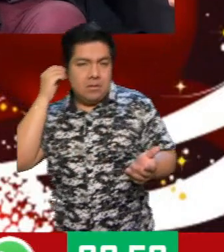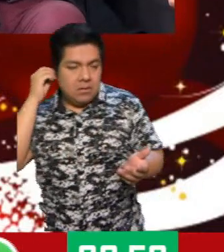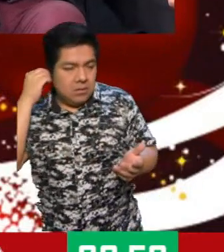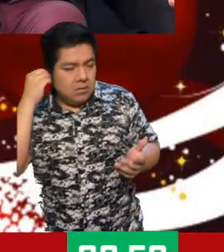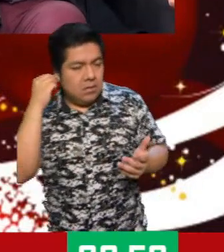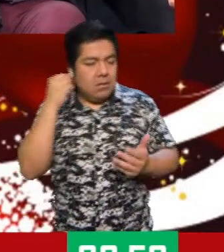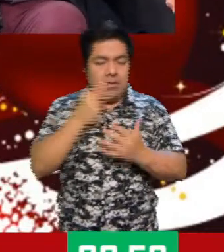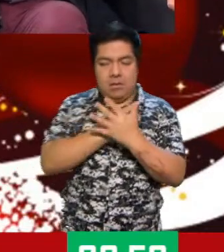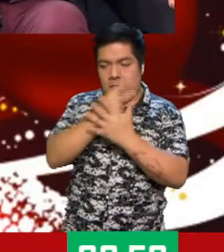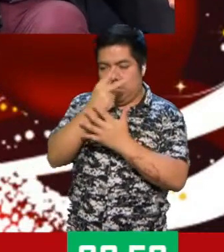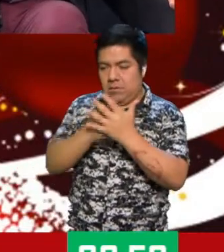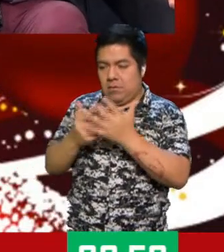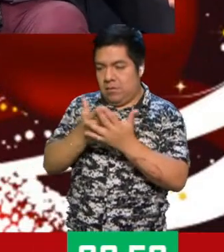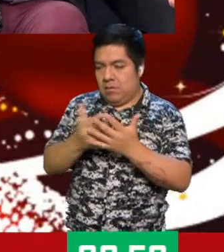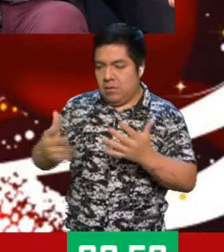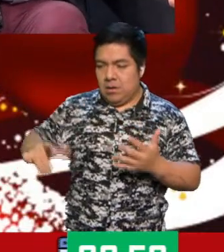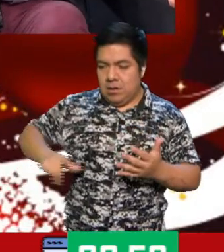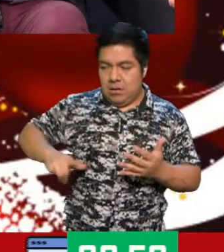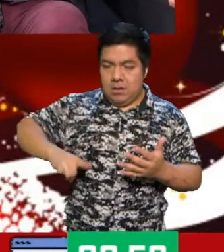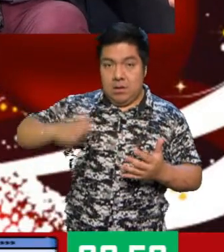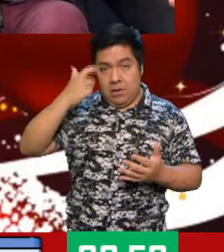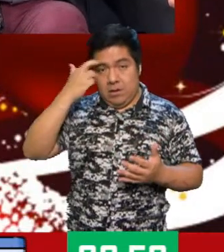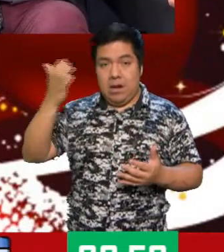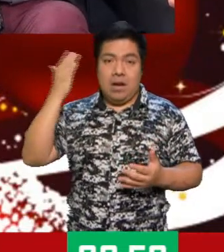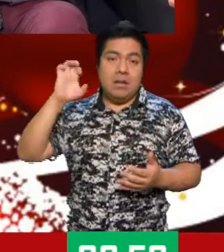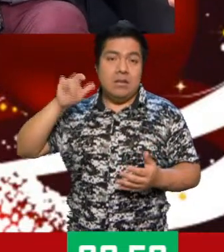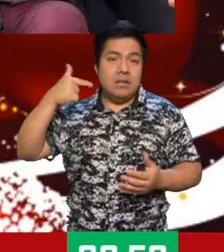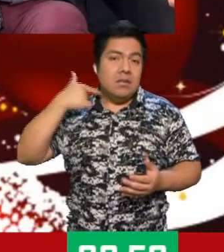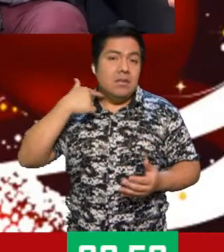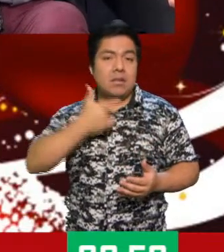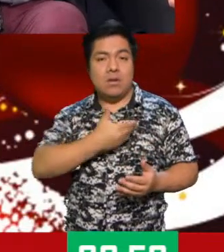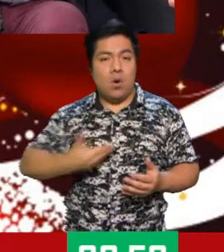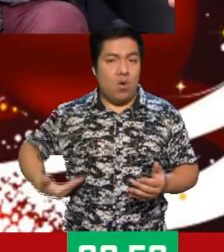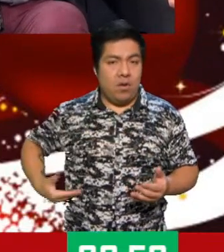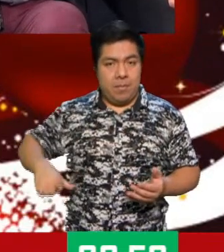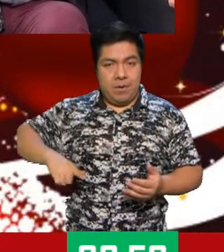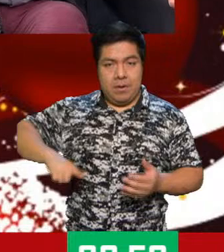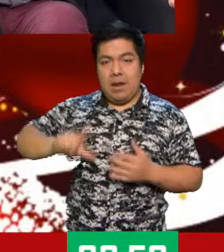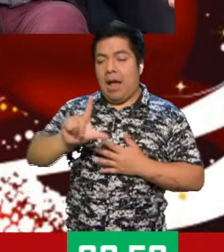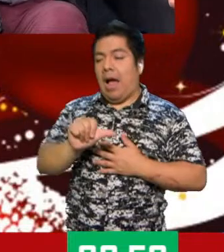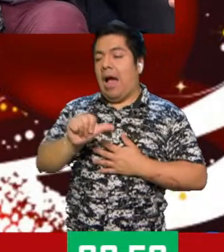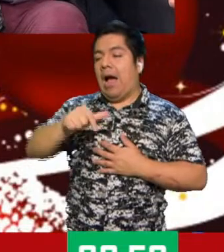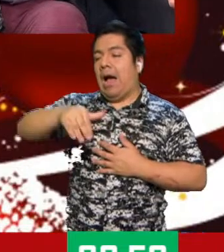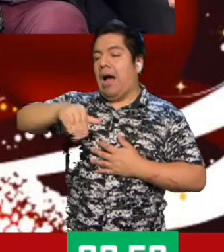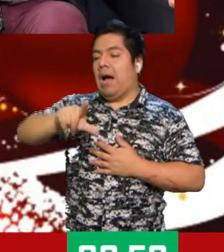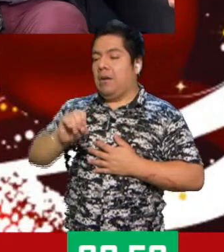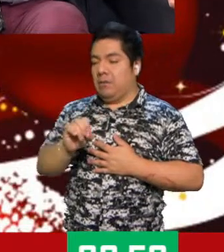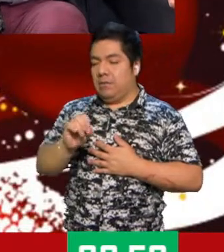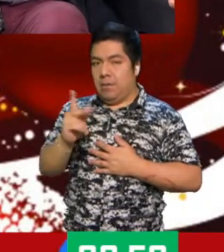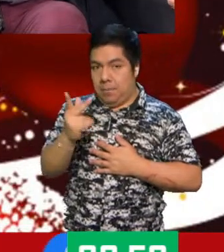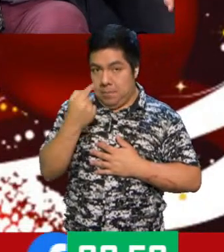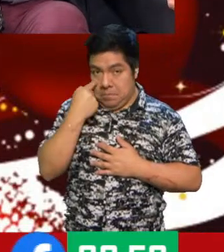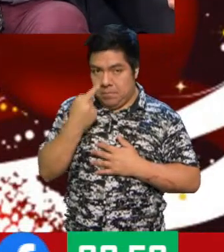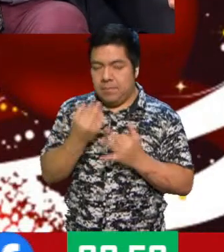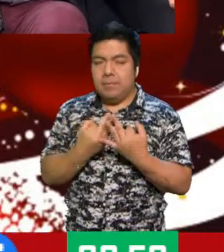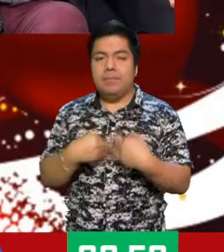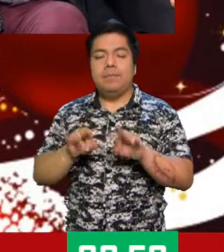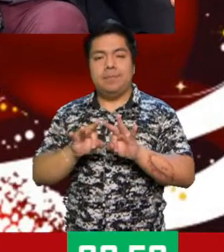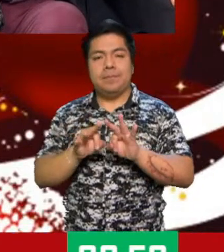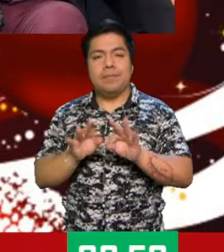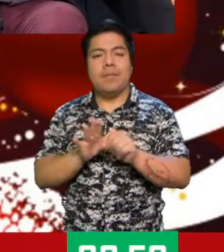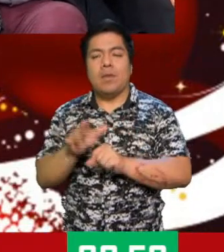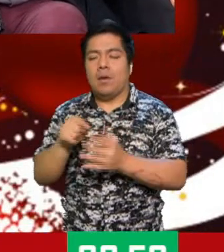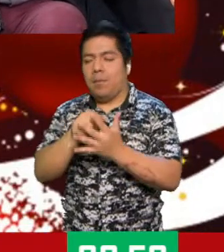el gobierno de Andrés Manuel López Obrador, pero tiene un elemento muy importante y determinante en